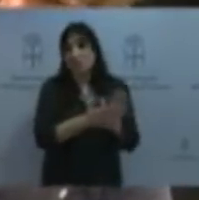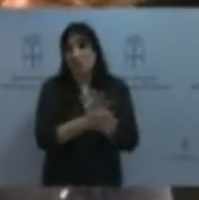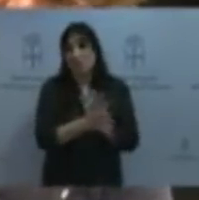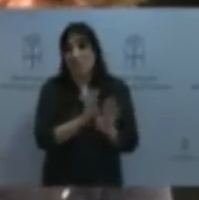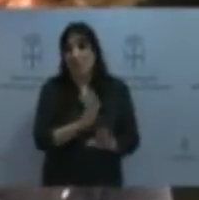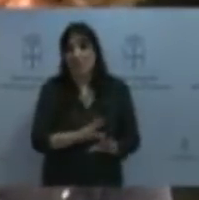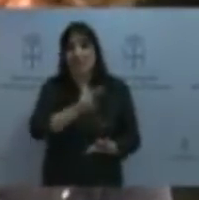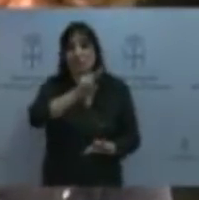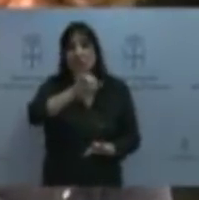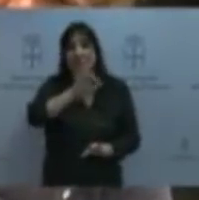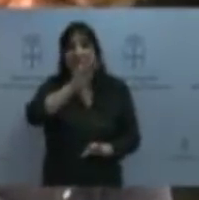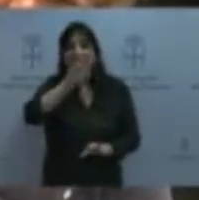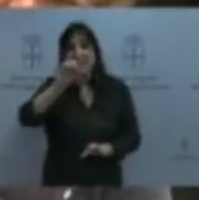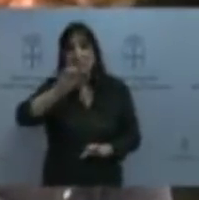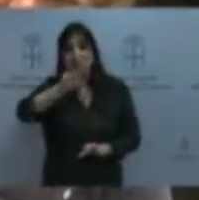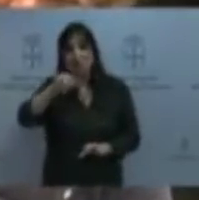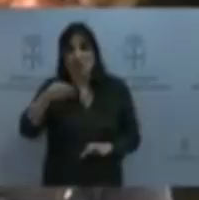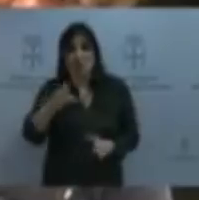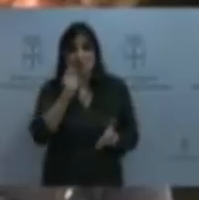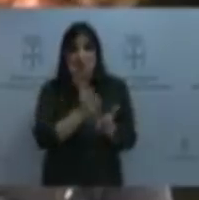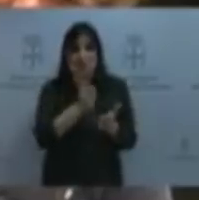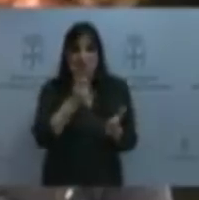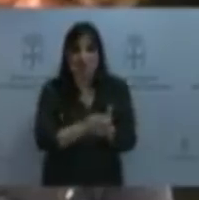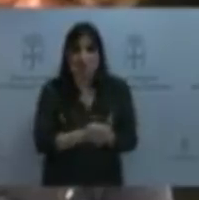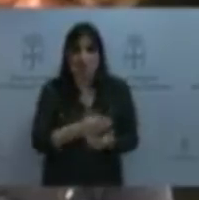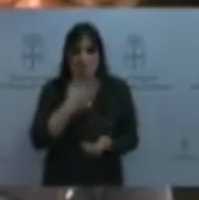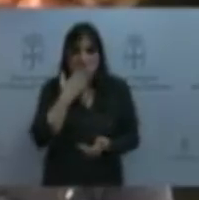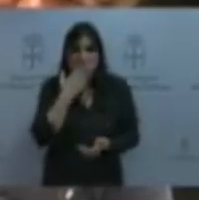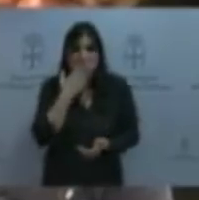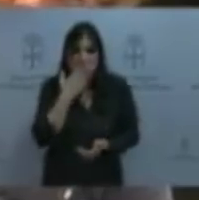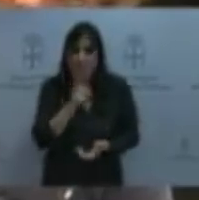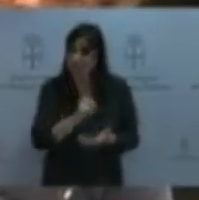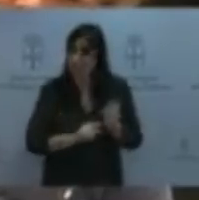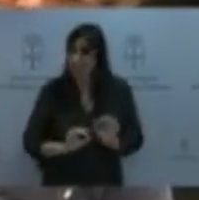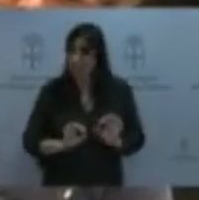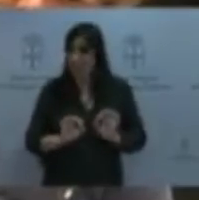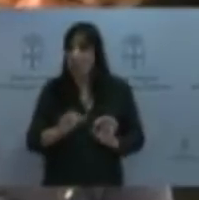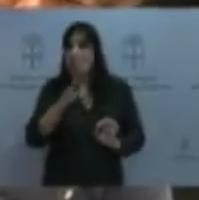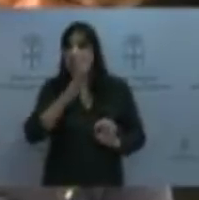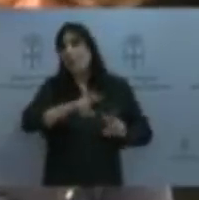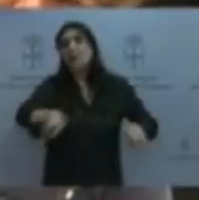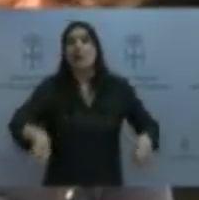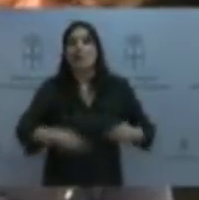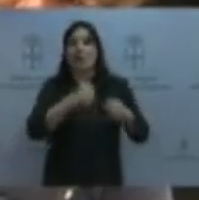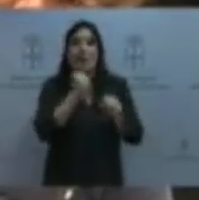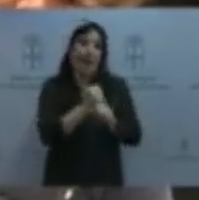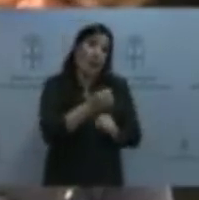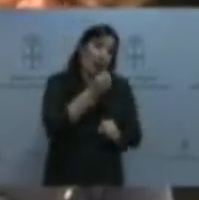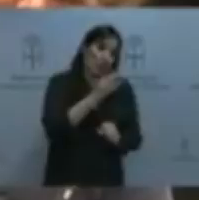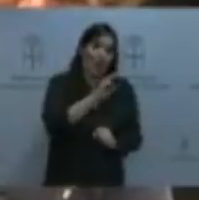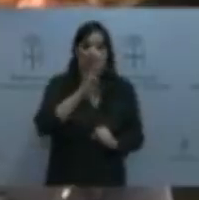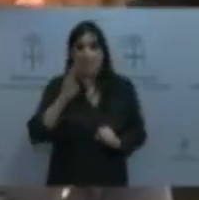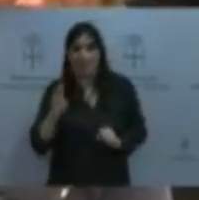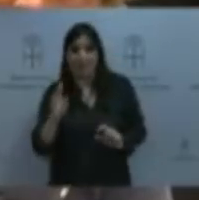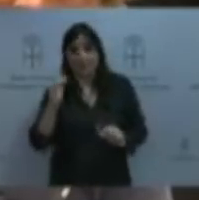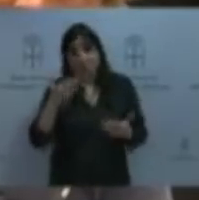de indemnización. Esto es lo concreto, fruto de esas reformas laborales de PSOE y Partido Popular que ustedes defienden cuando